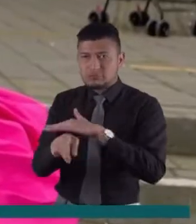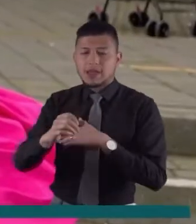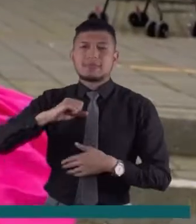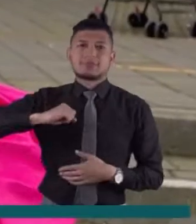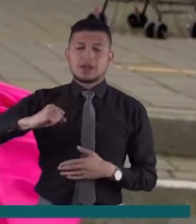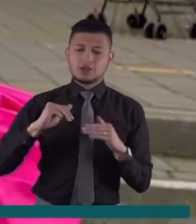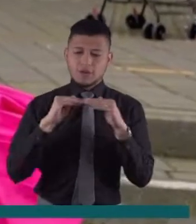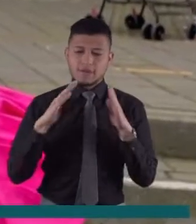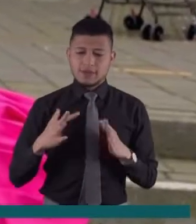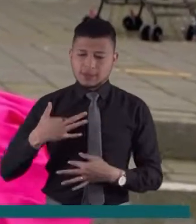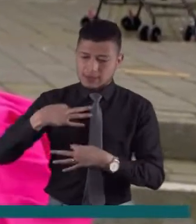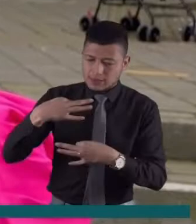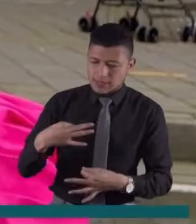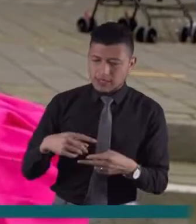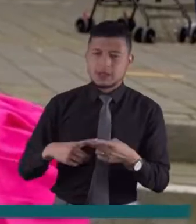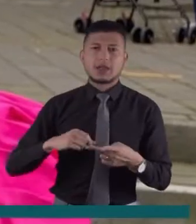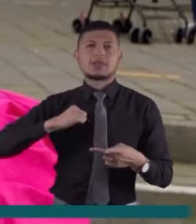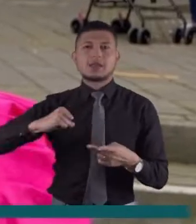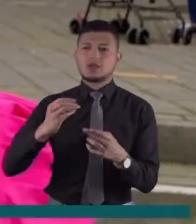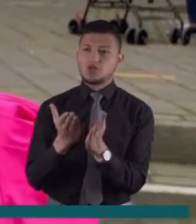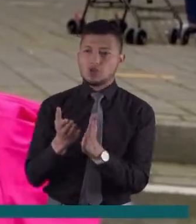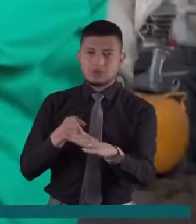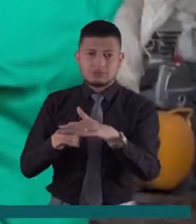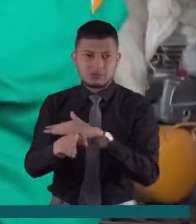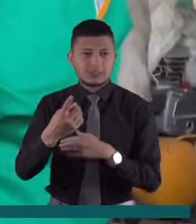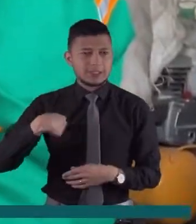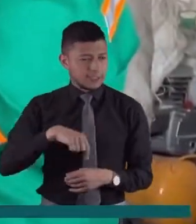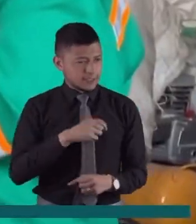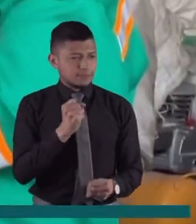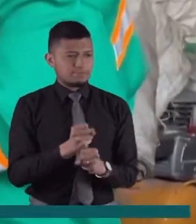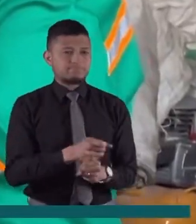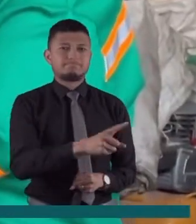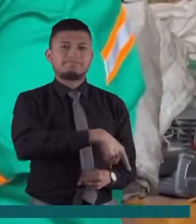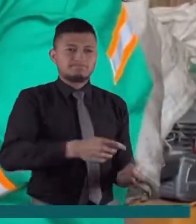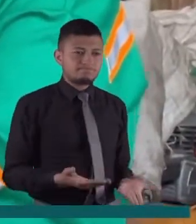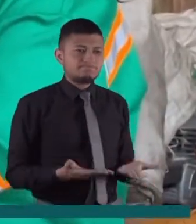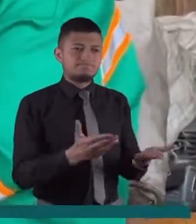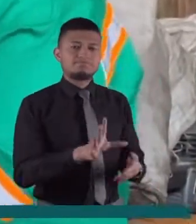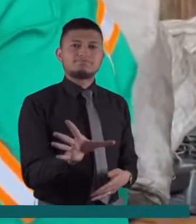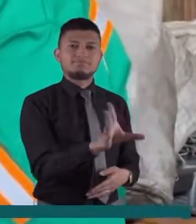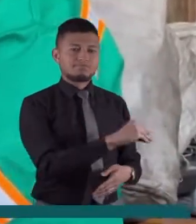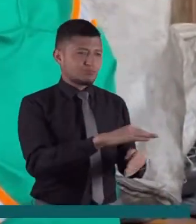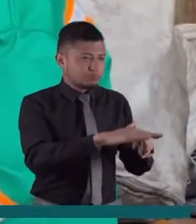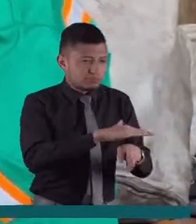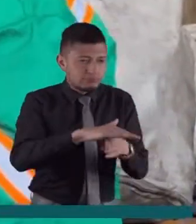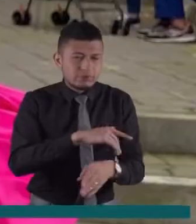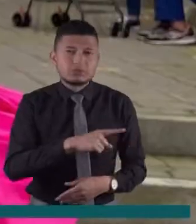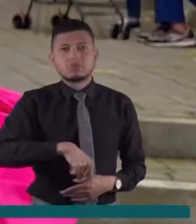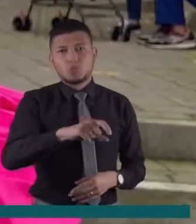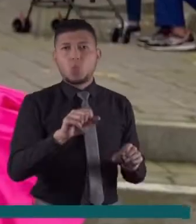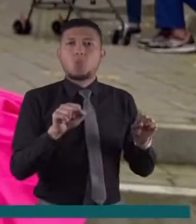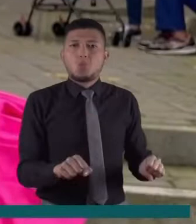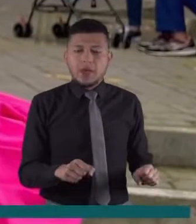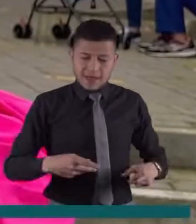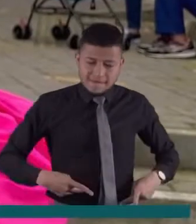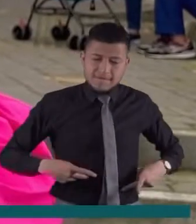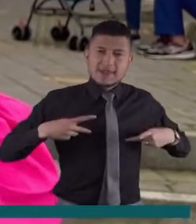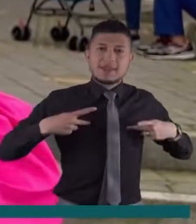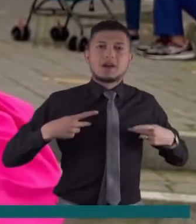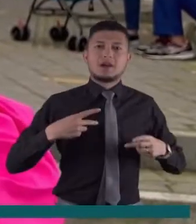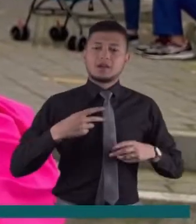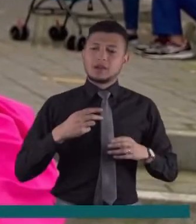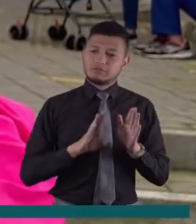vivienda digna, el derecho a la educación. Estamos trabajando para poder brindarles además todas las garantías para que ellos puedan tener una